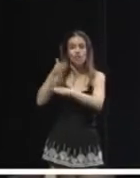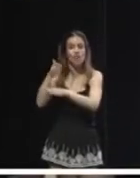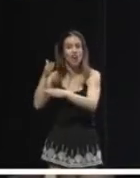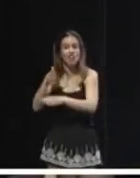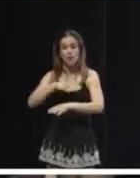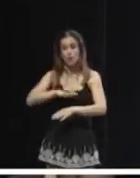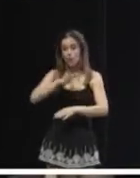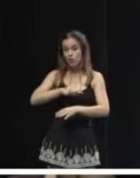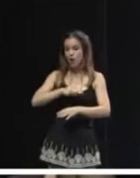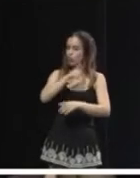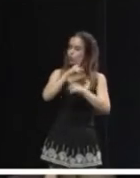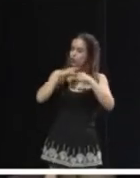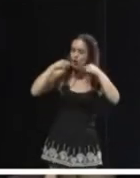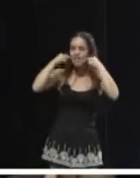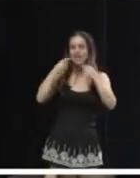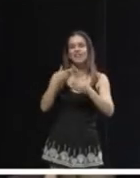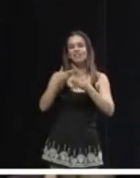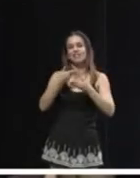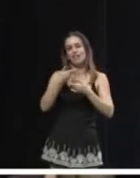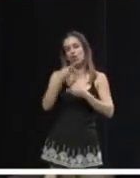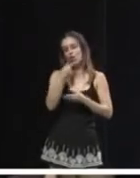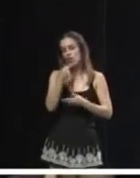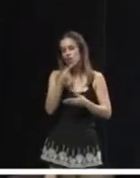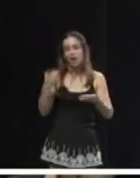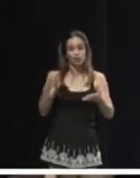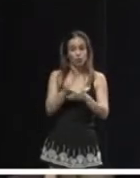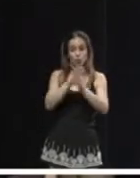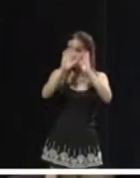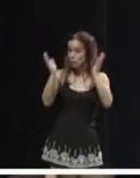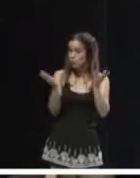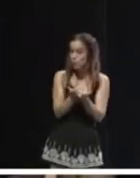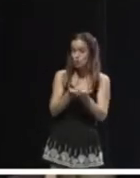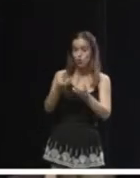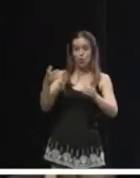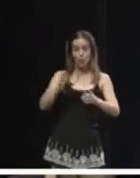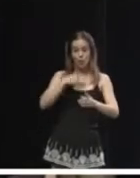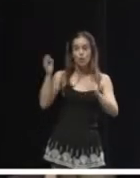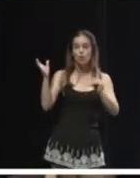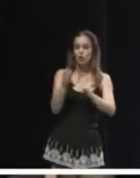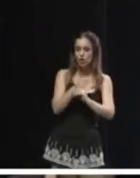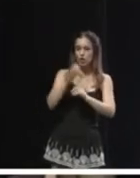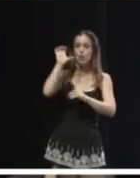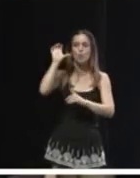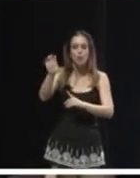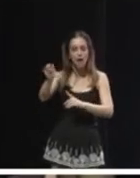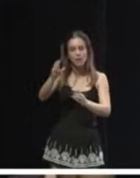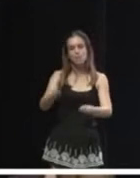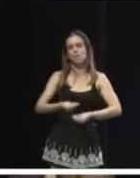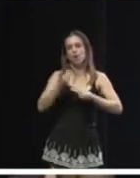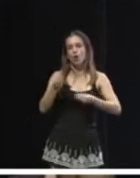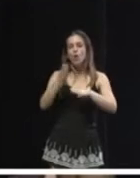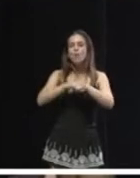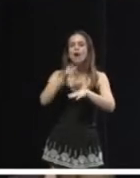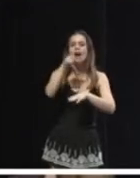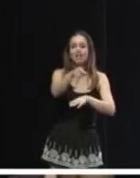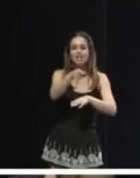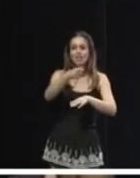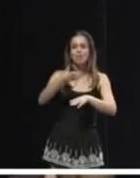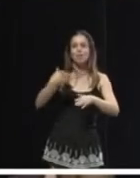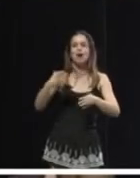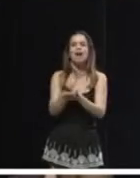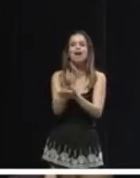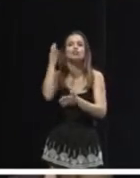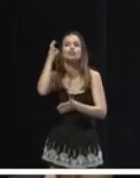sonrisa y que se lo diga a todo el mundo, que podemos conseguirlo, que podemos tener un país mejor, un país para ti, para todas,